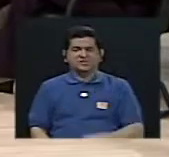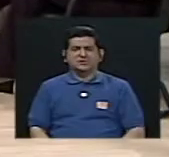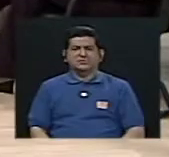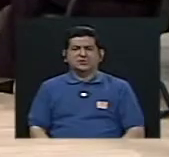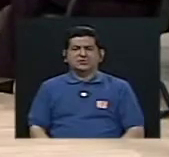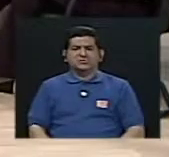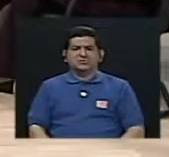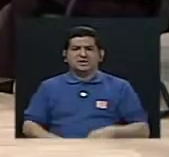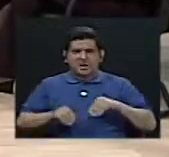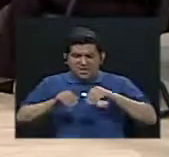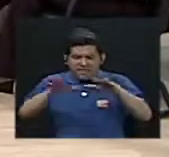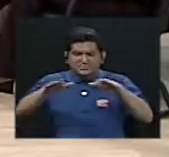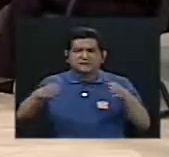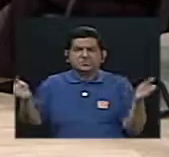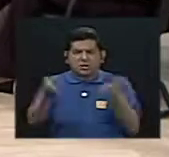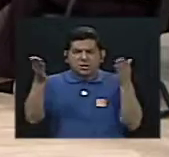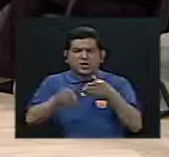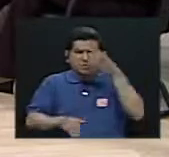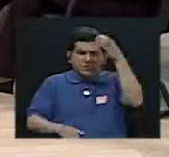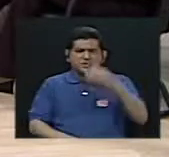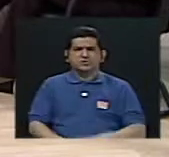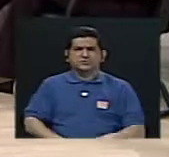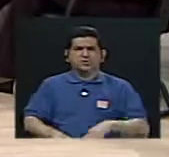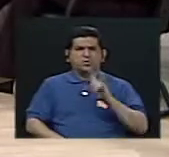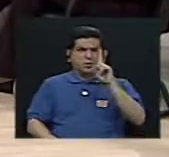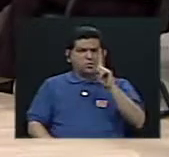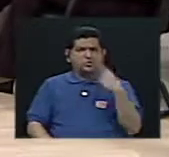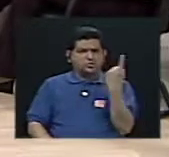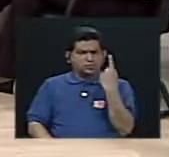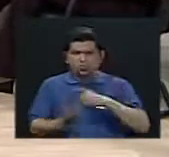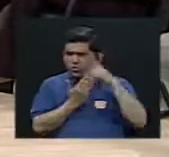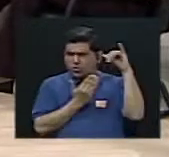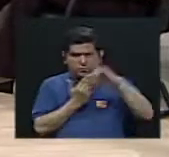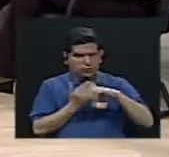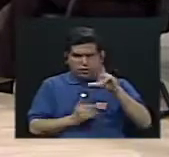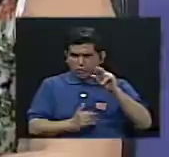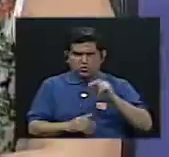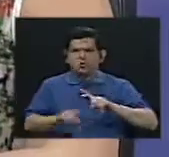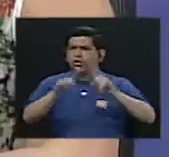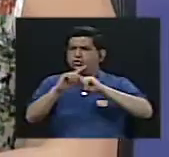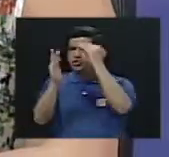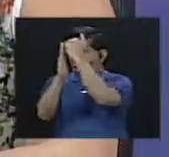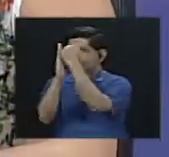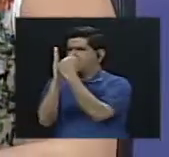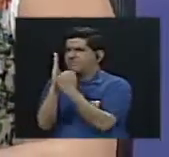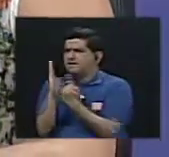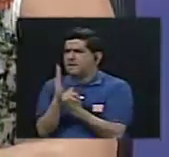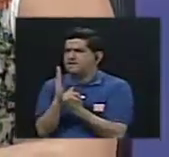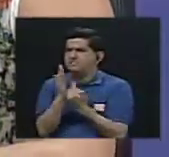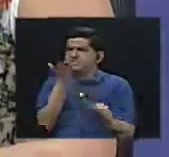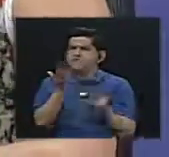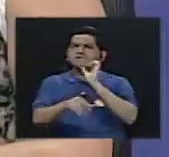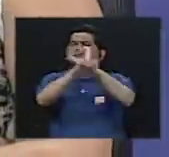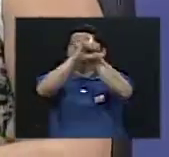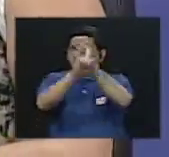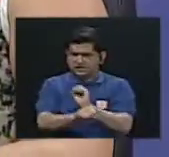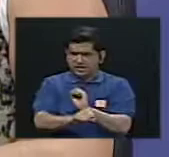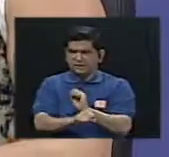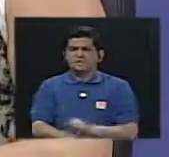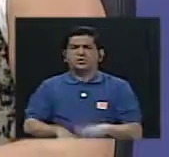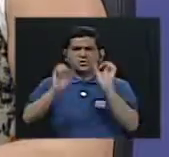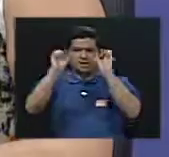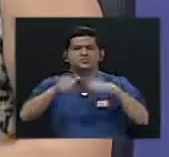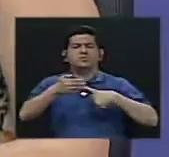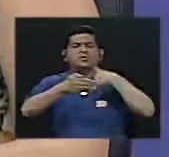de la Cultura, me imagino que ustedes les presentan más de un proyecto, no ha de ser una lista de posibles tradiciones para que